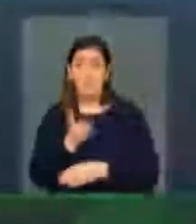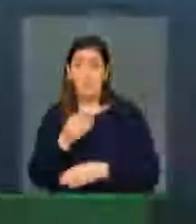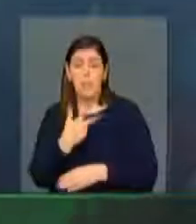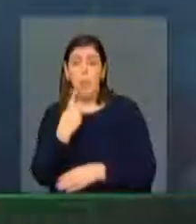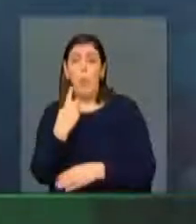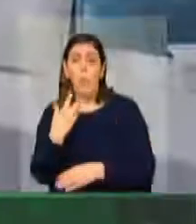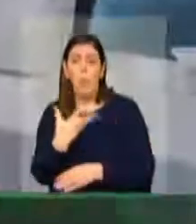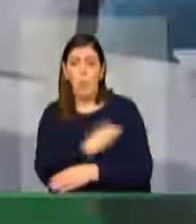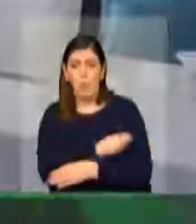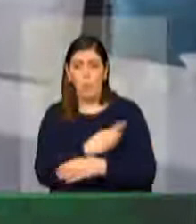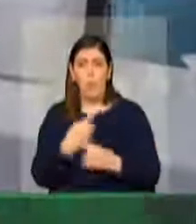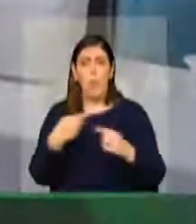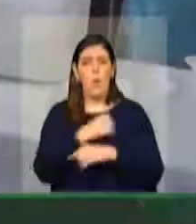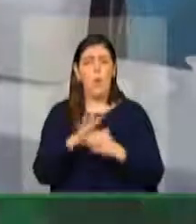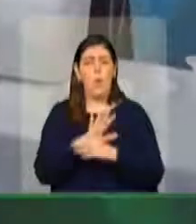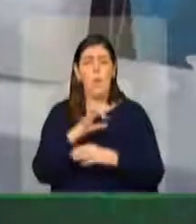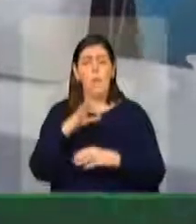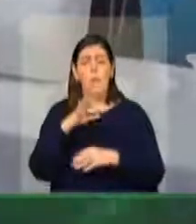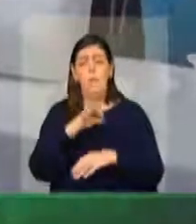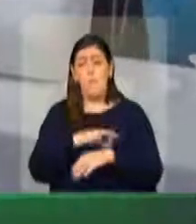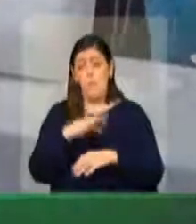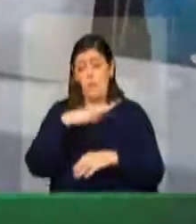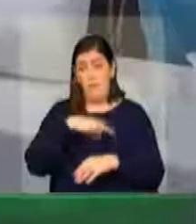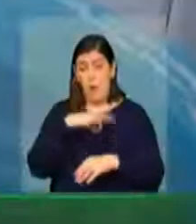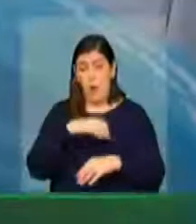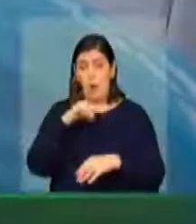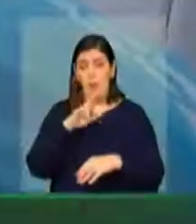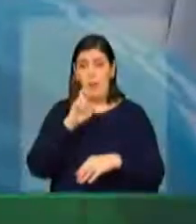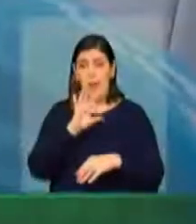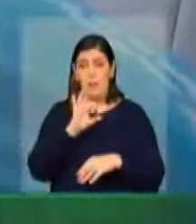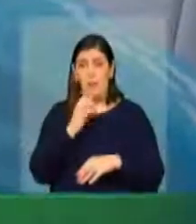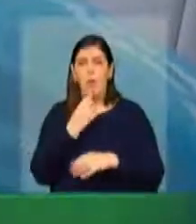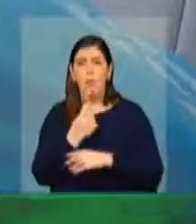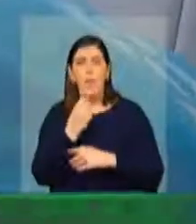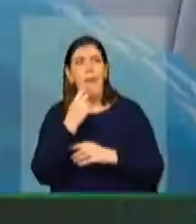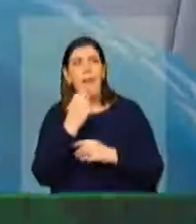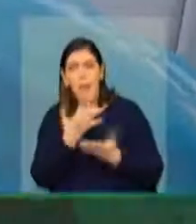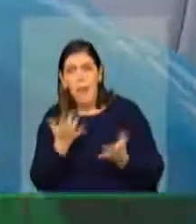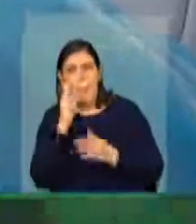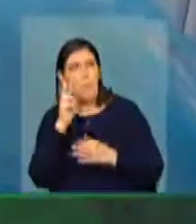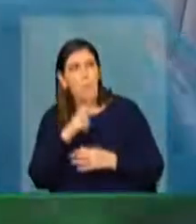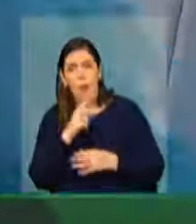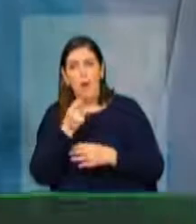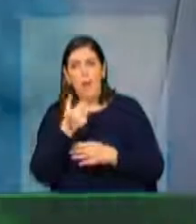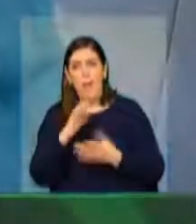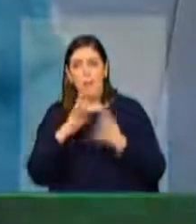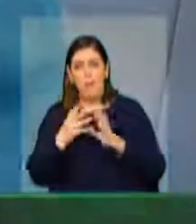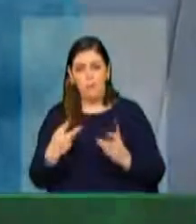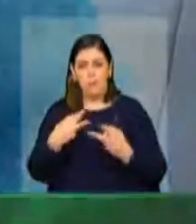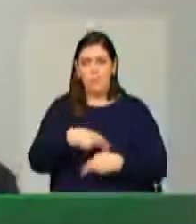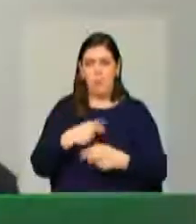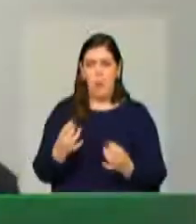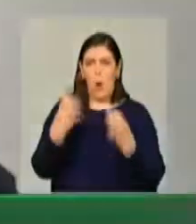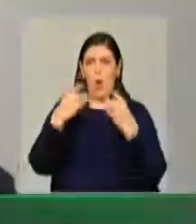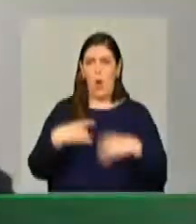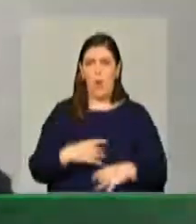anticovid aplicada. El virólogo Santiago Mirazo dijo a Telemundo que Rivera es un ejemplo de la vacunación como barrera frente a los